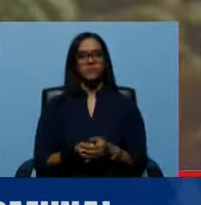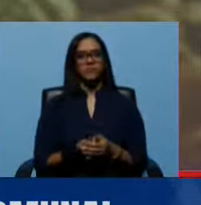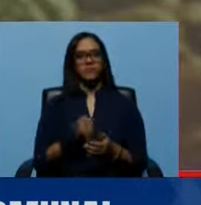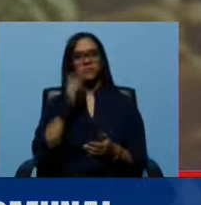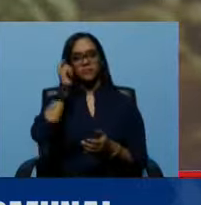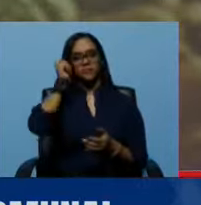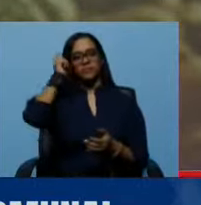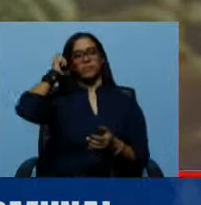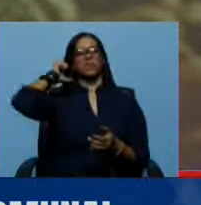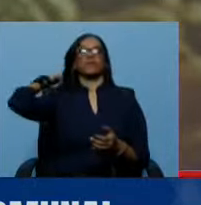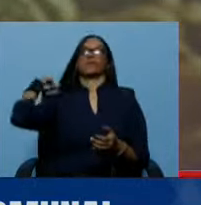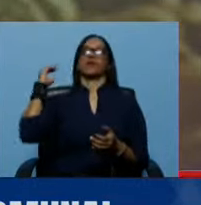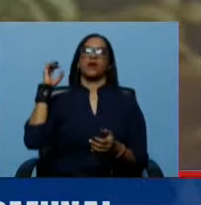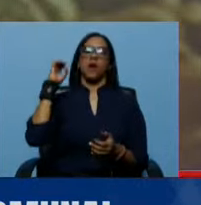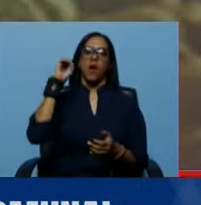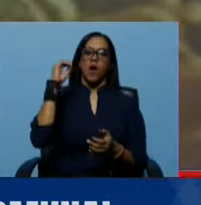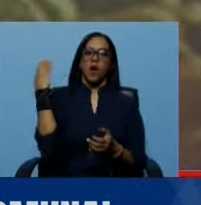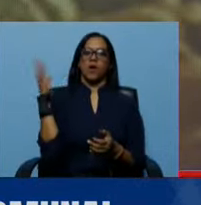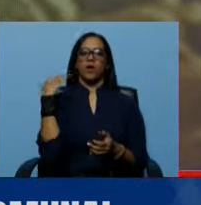Oligarchy.